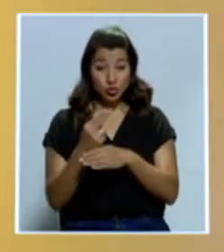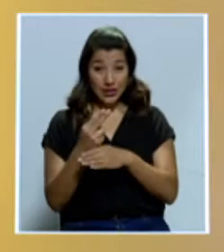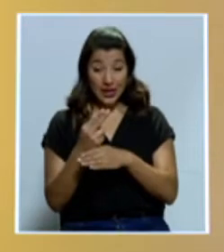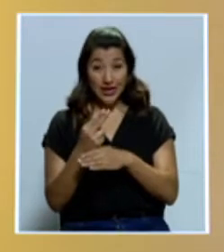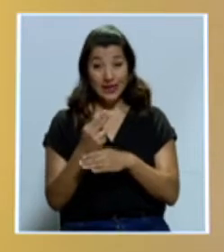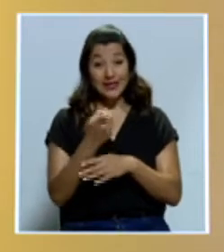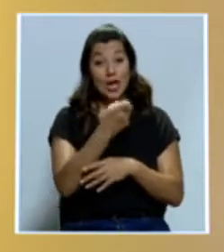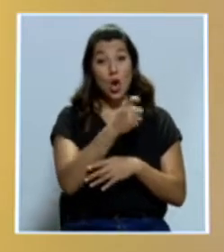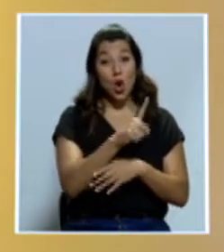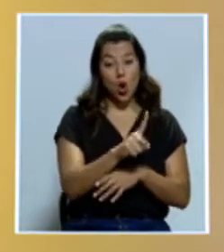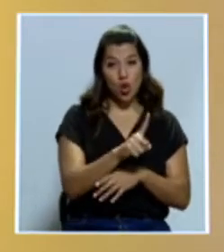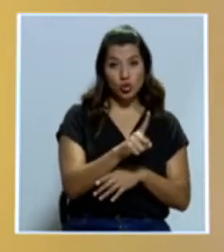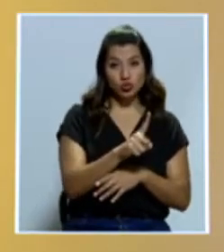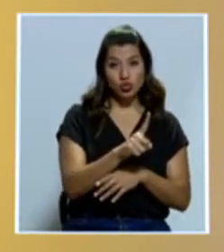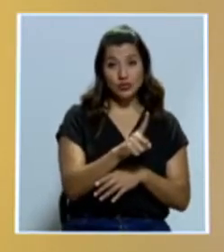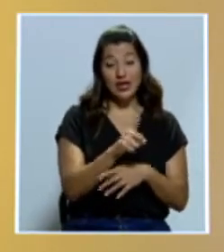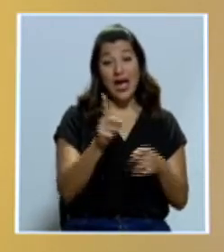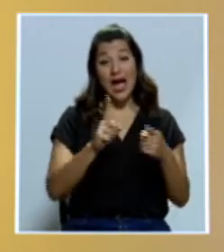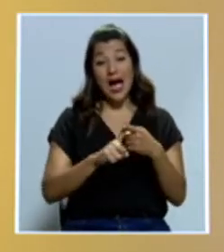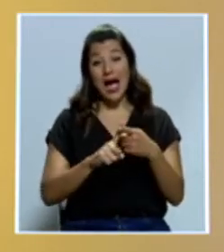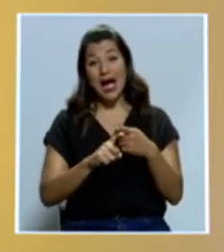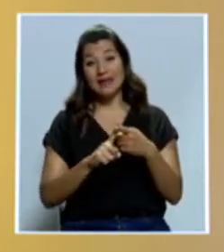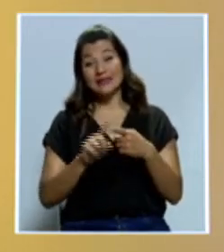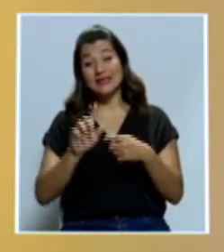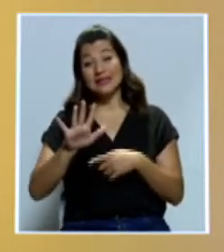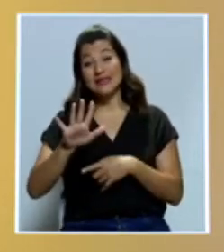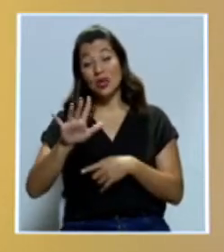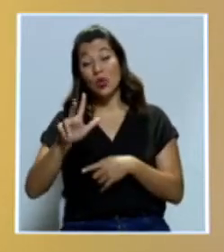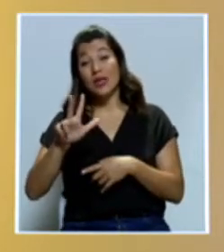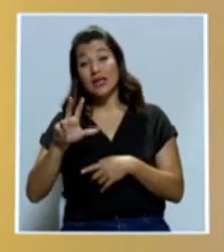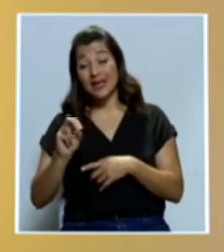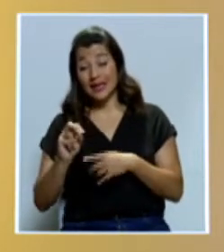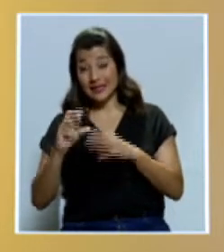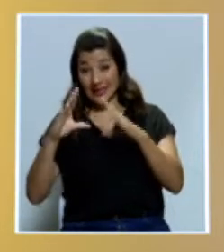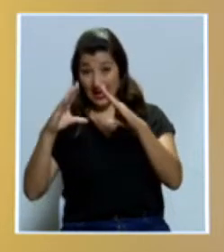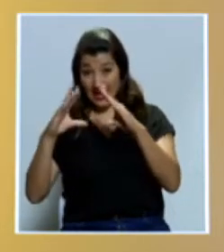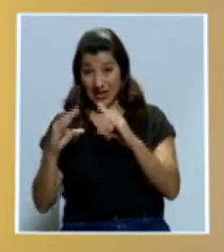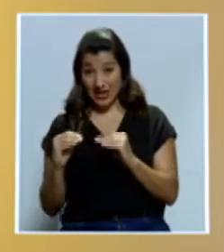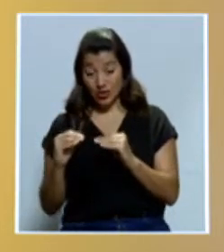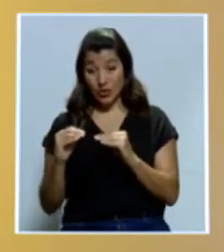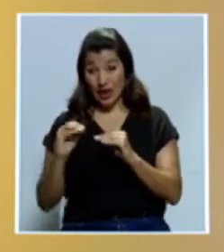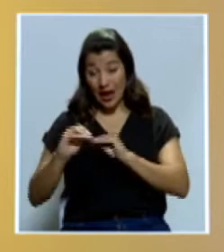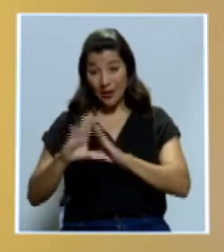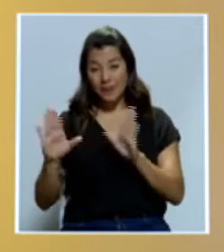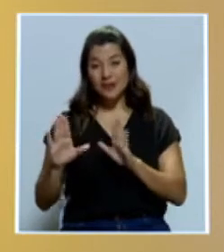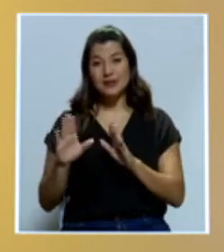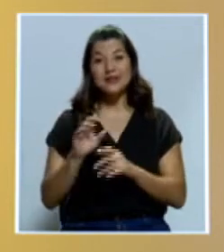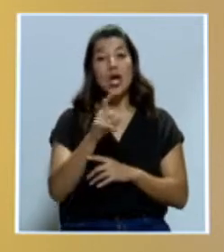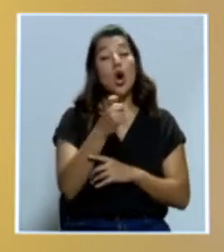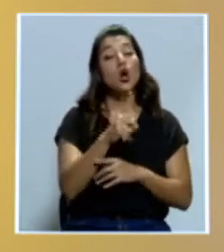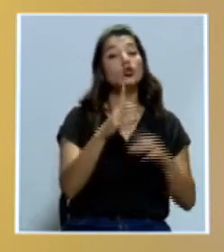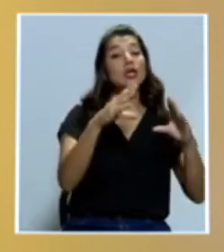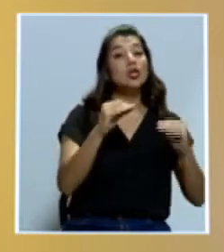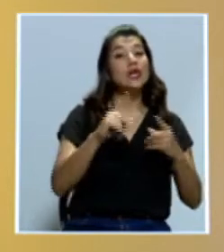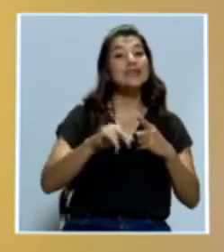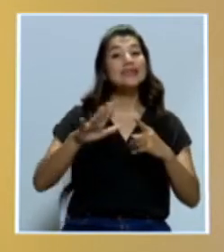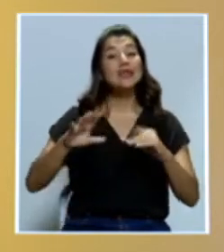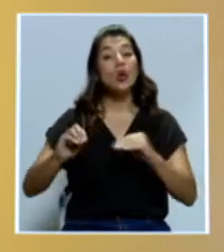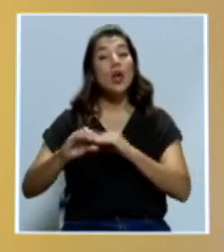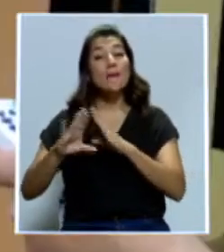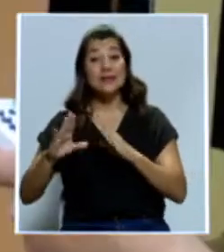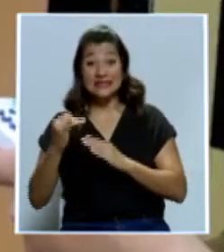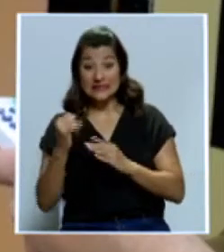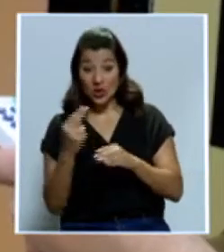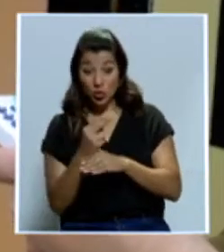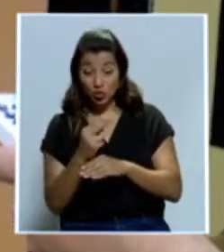de 11:01 p.m. a 5:30 a.m., le permitiría a una familia pagar el 50% menos por